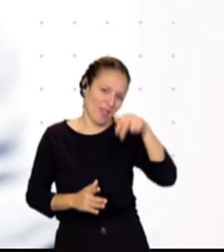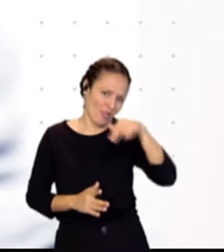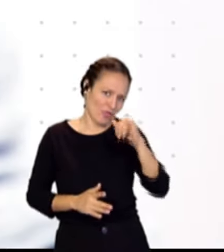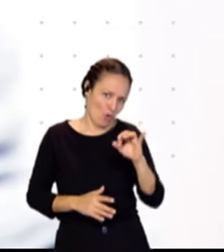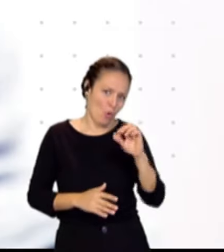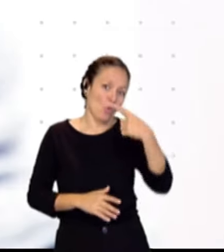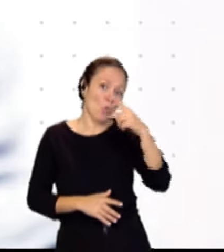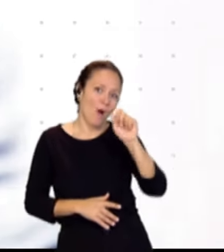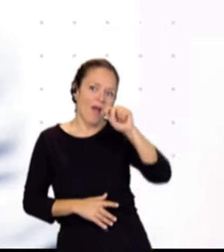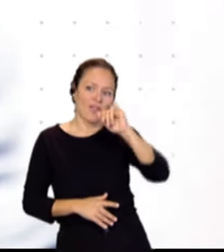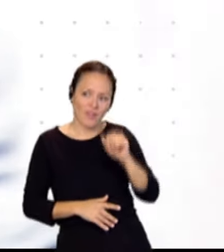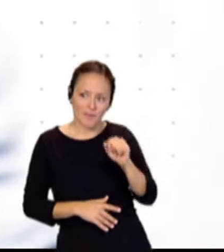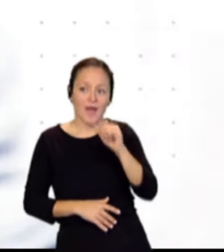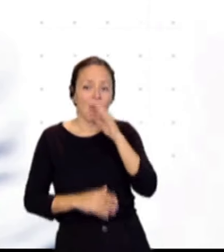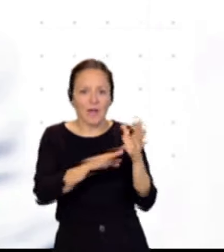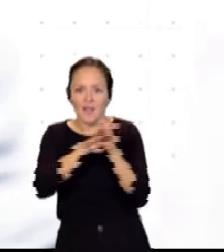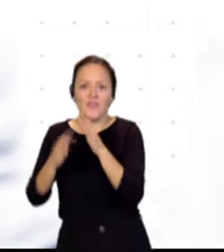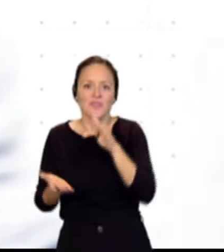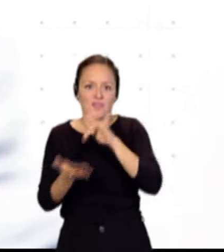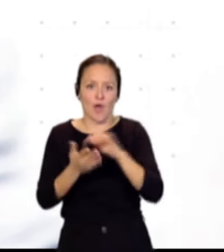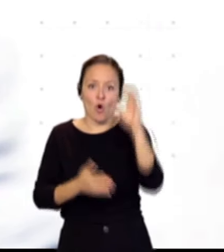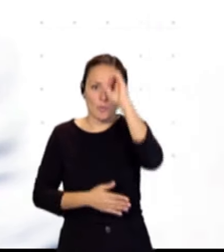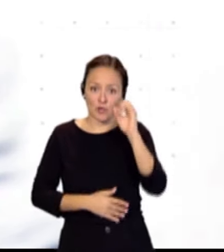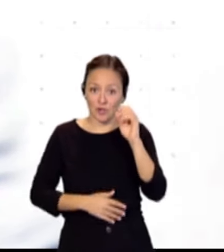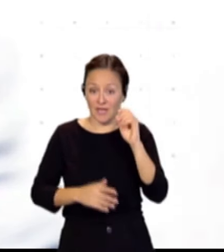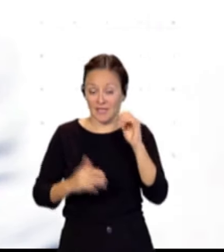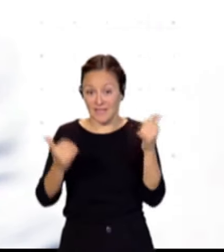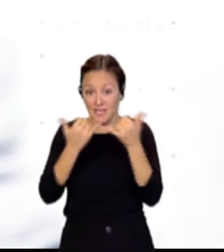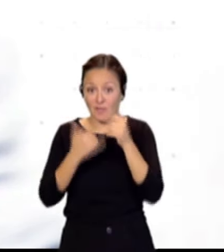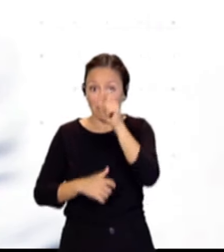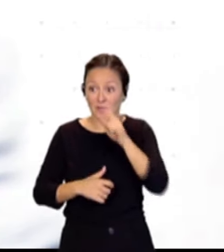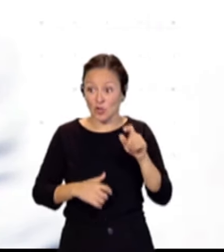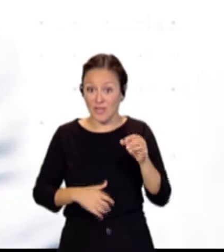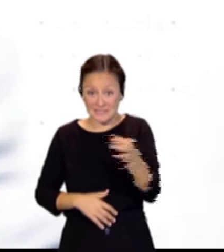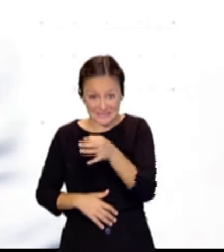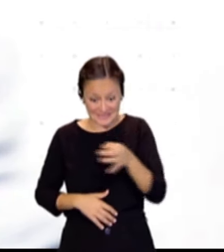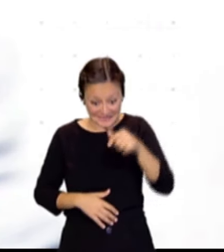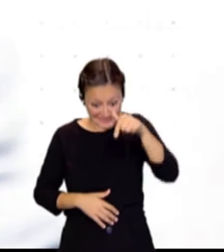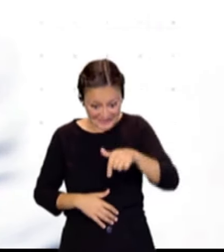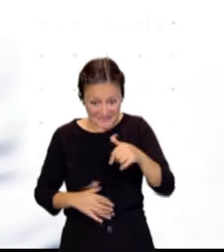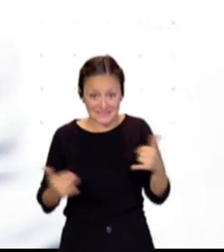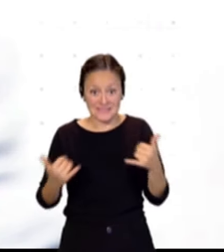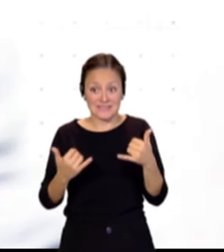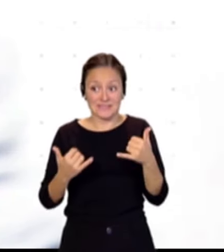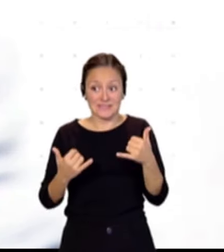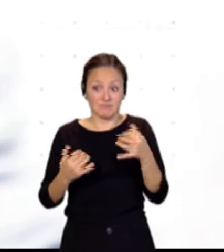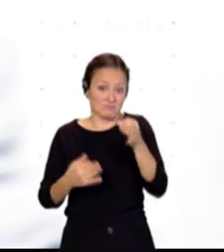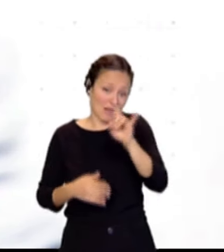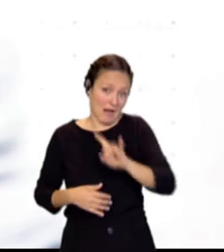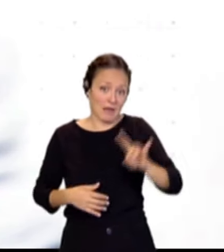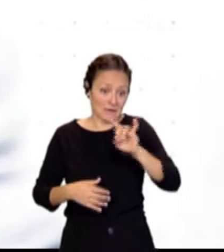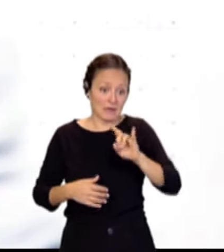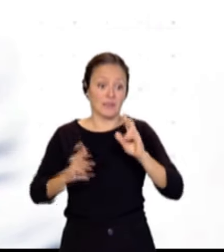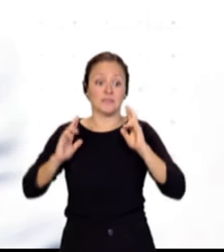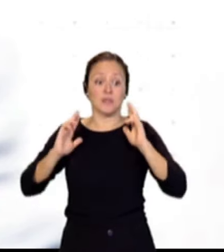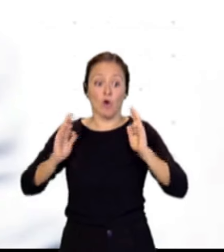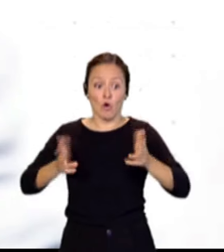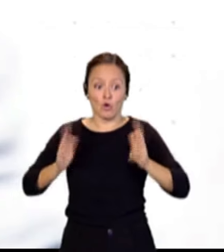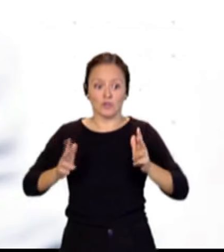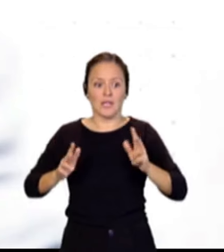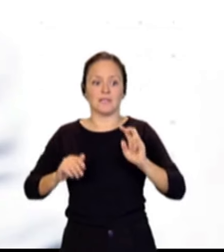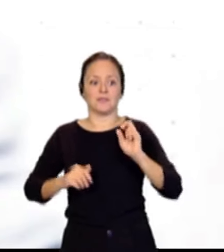del periódico el día la opinión de tenerife los hoteles isleños encadenan 34 meses de subidas de precios la